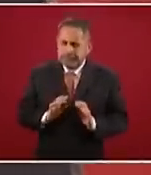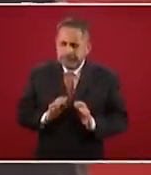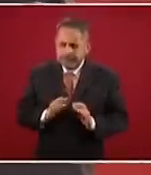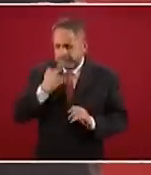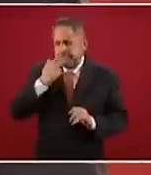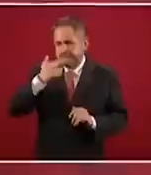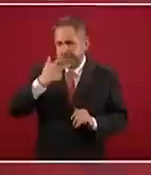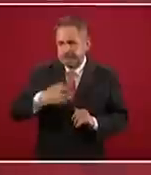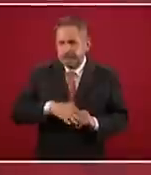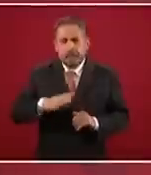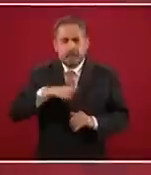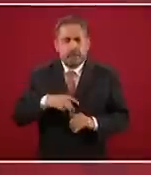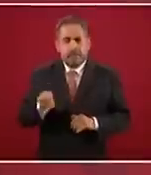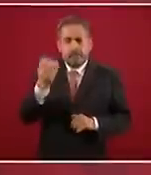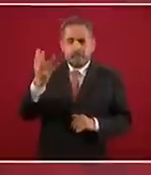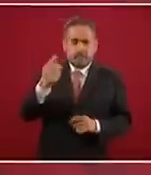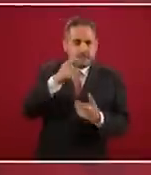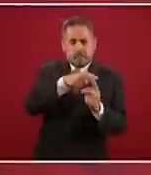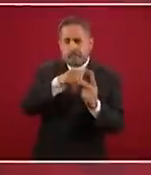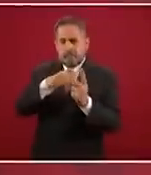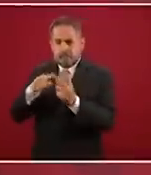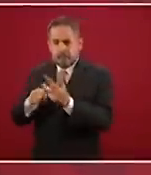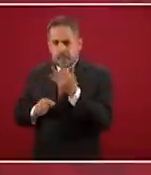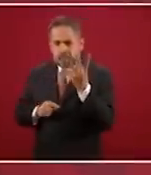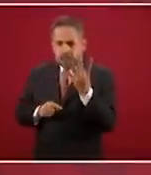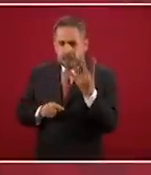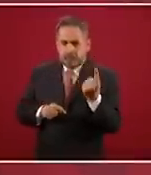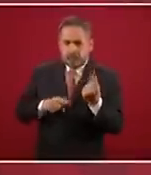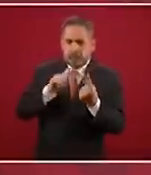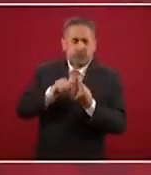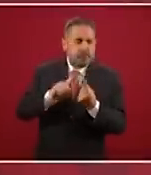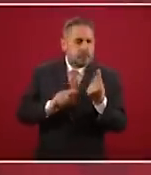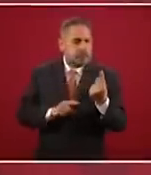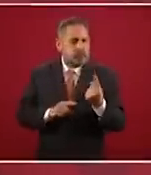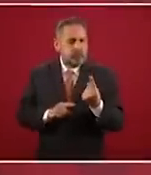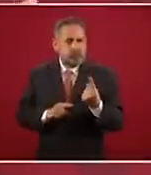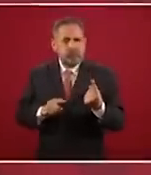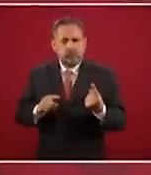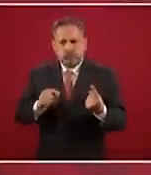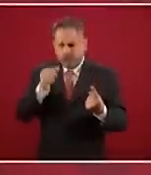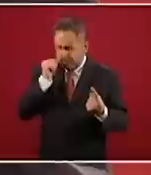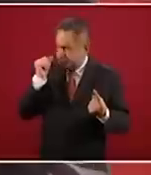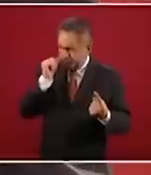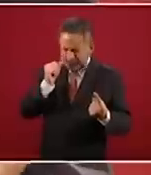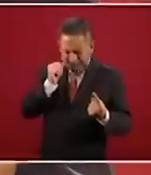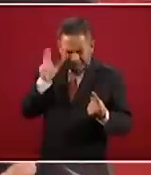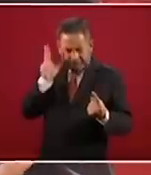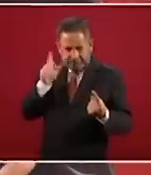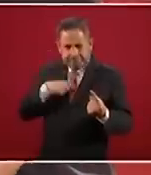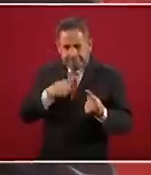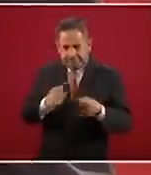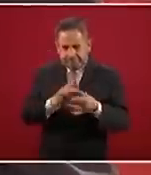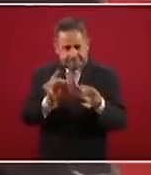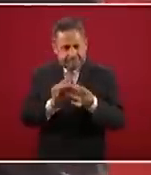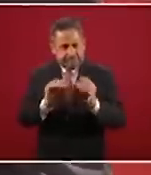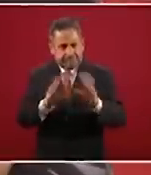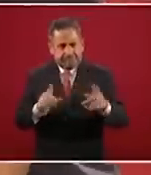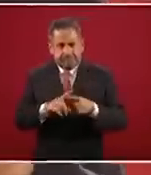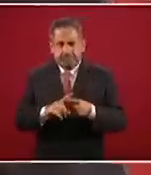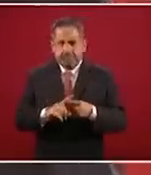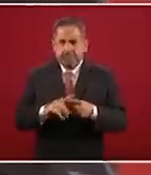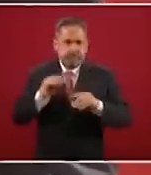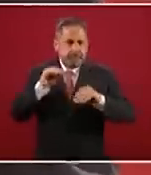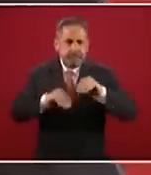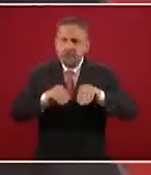Son cuatro acciones. La primera, ayer o antier la comentábamos, es